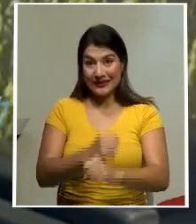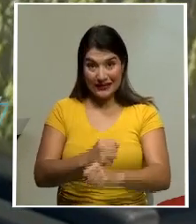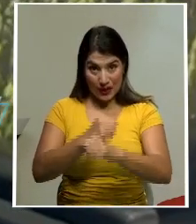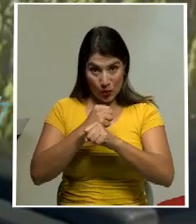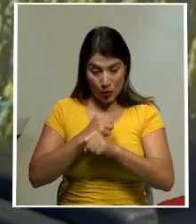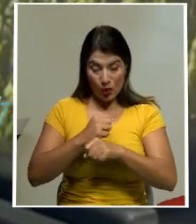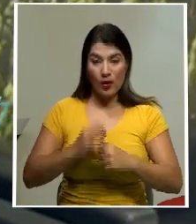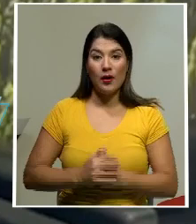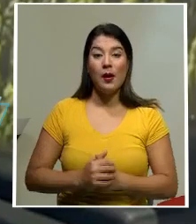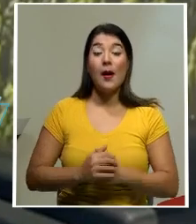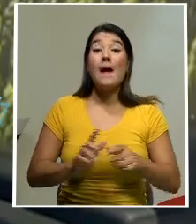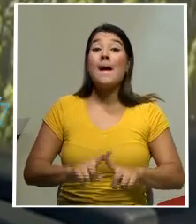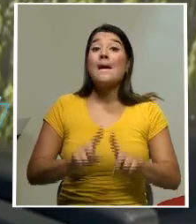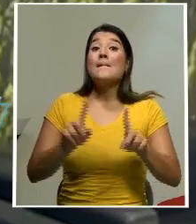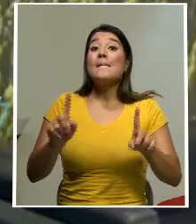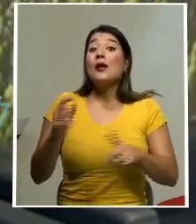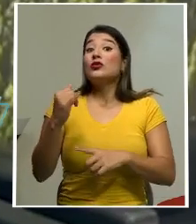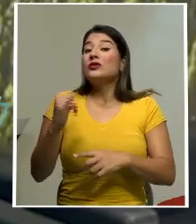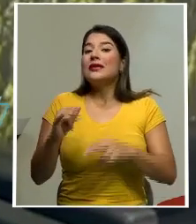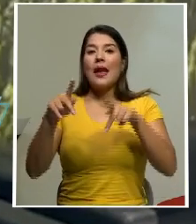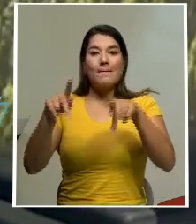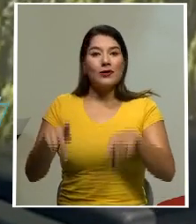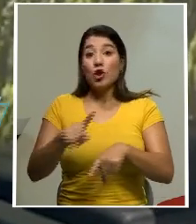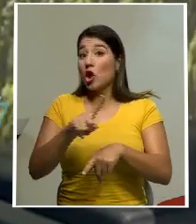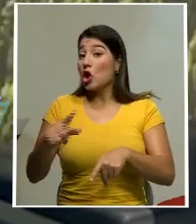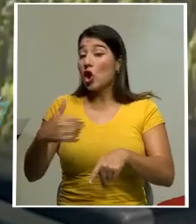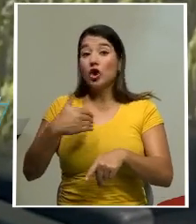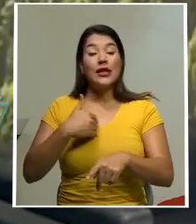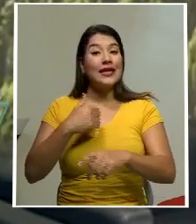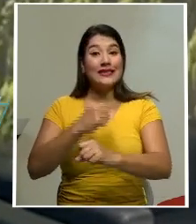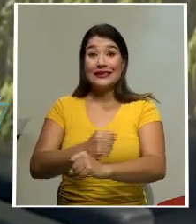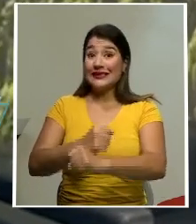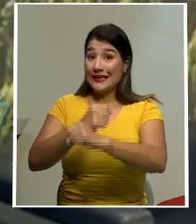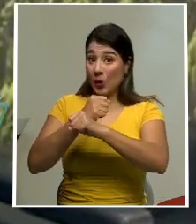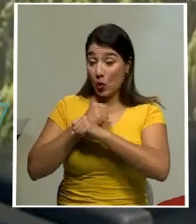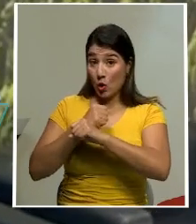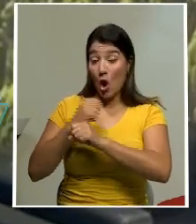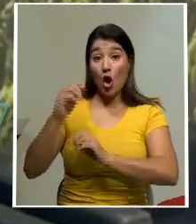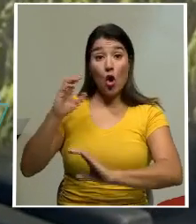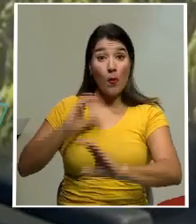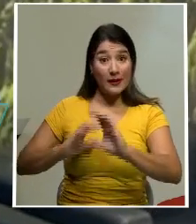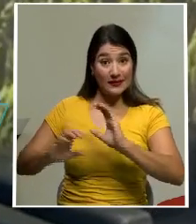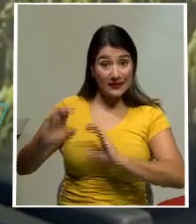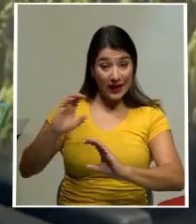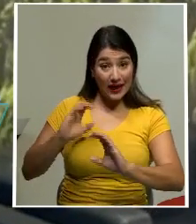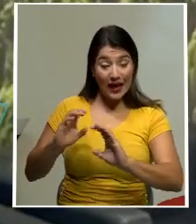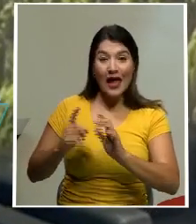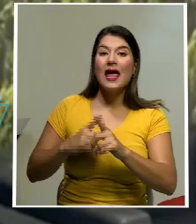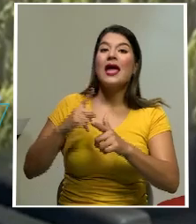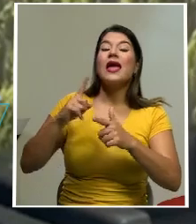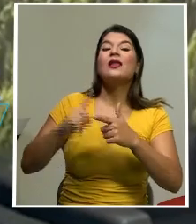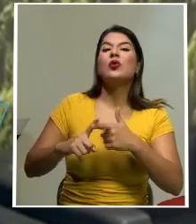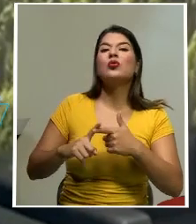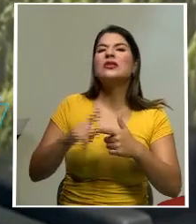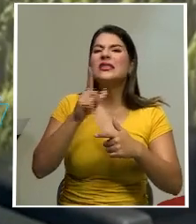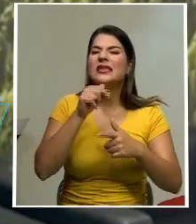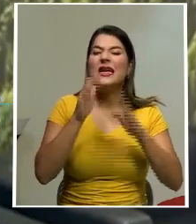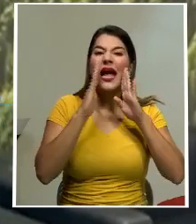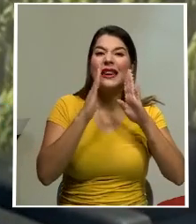otros casos, si la persona no tiene un seguro comercial, lo que procede es que lo asuma la Seguridad